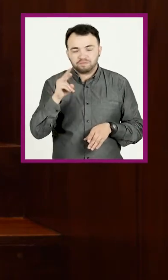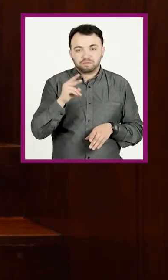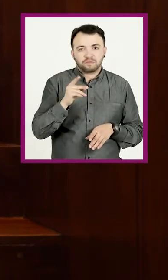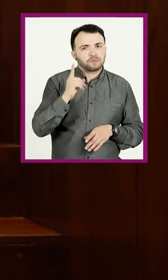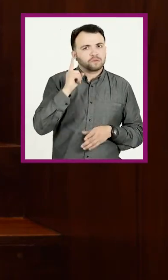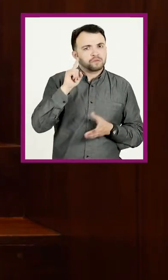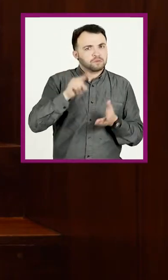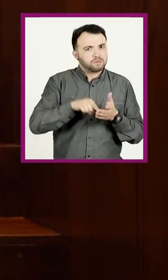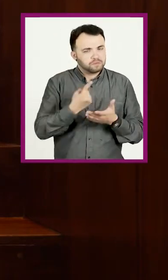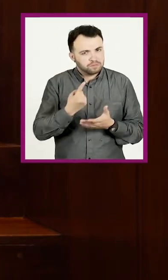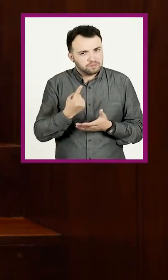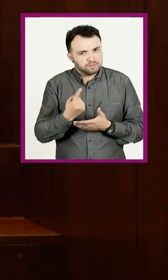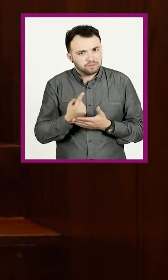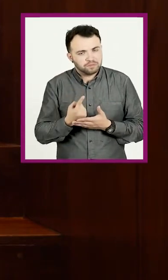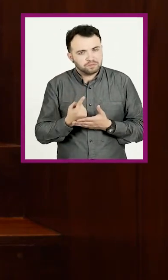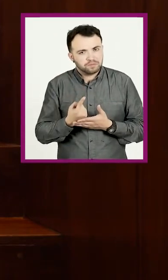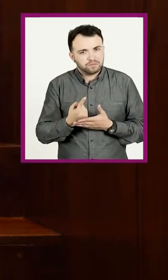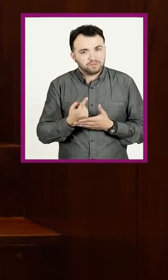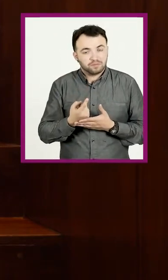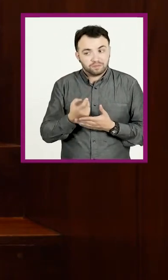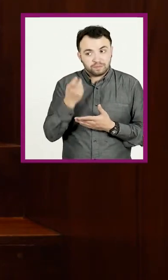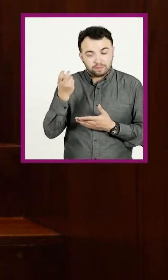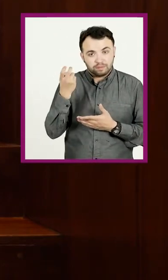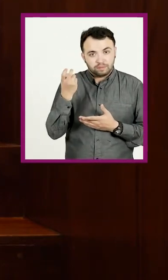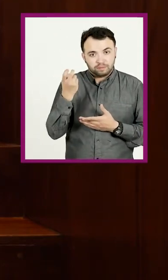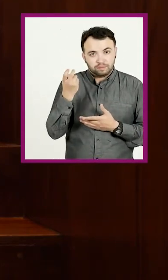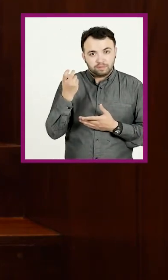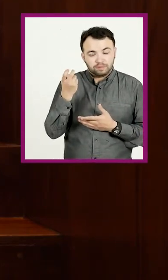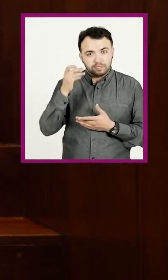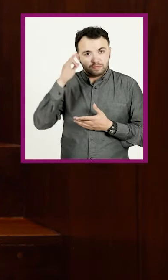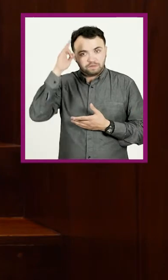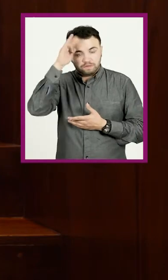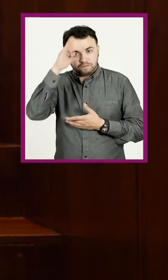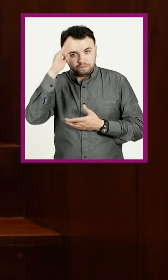En una ocasión, este filósofo